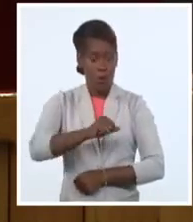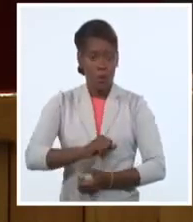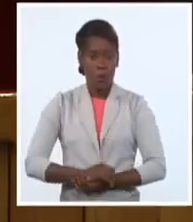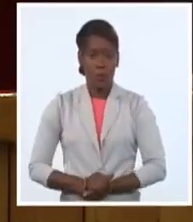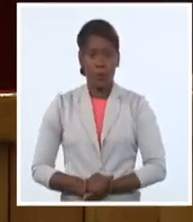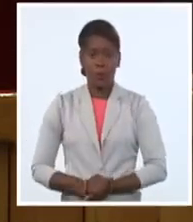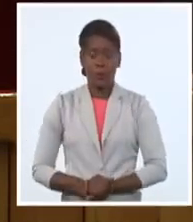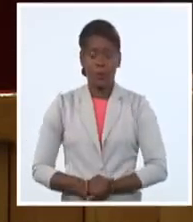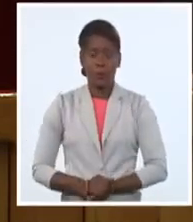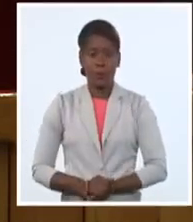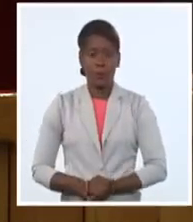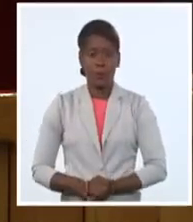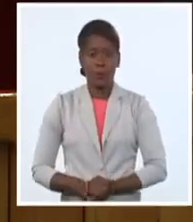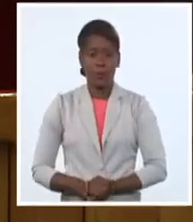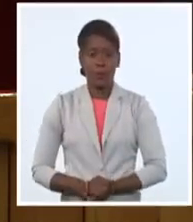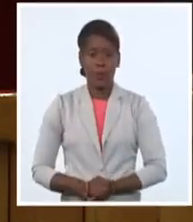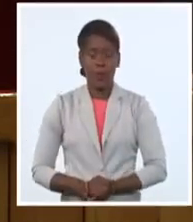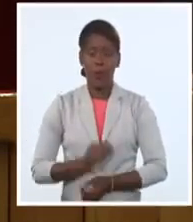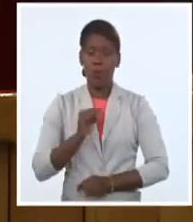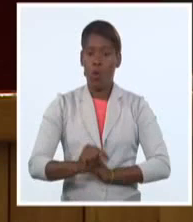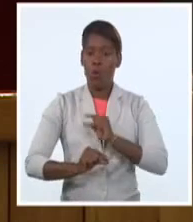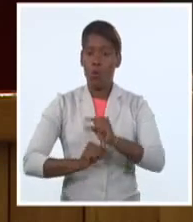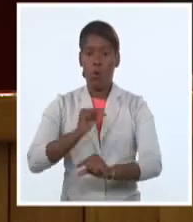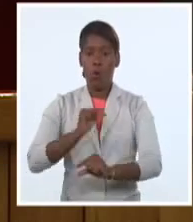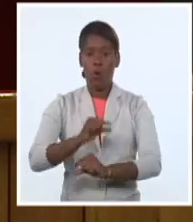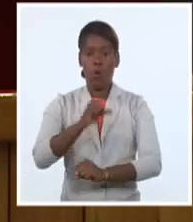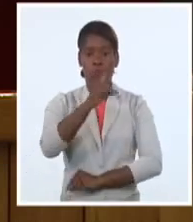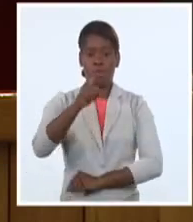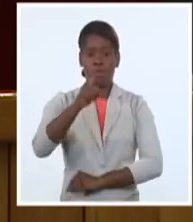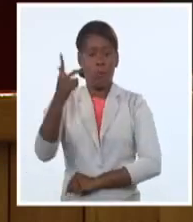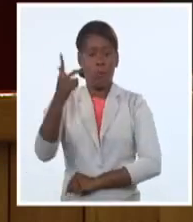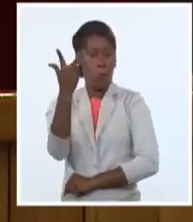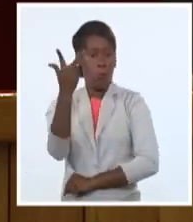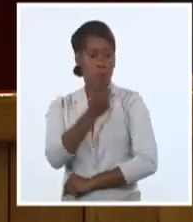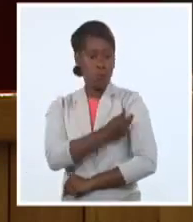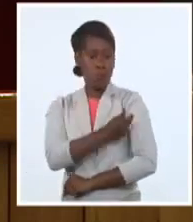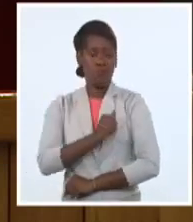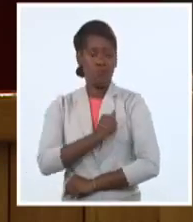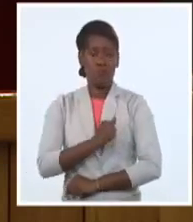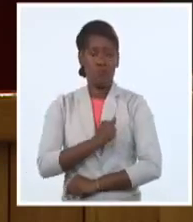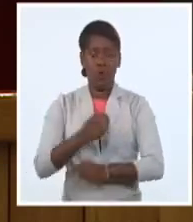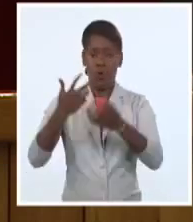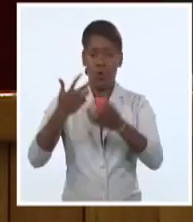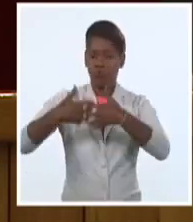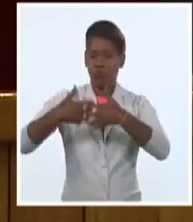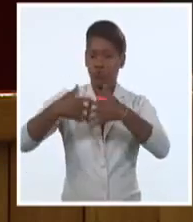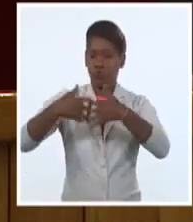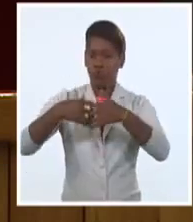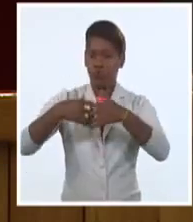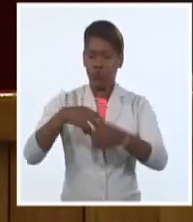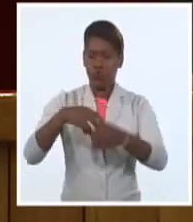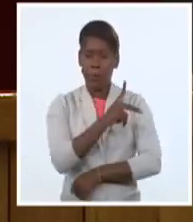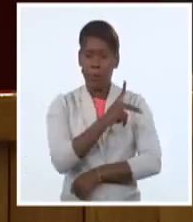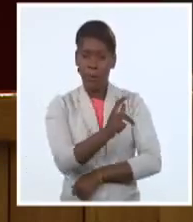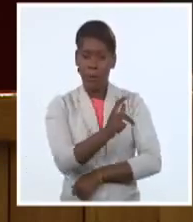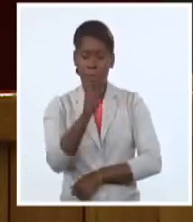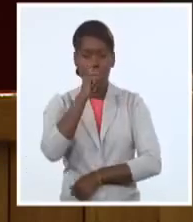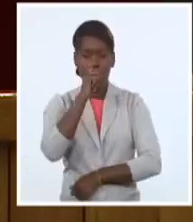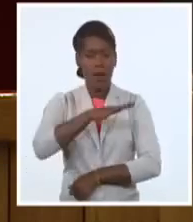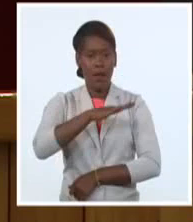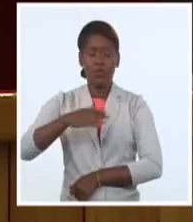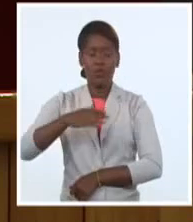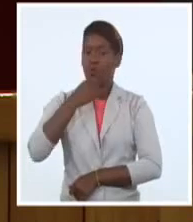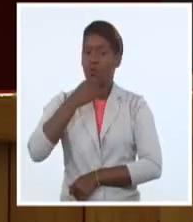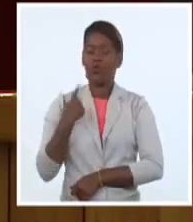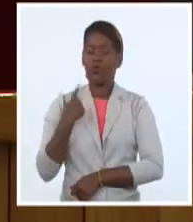Cuando avanzamos en la vacunación masiva, prestando especial atención a las niñas, niños y adolescentes, mostramos nuestro compromiso en